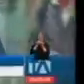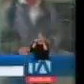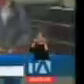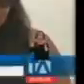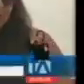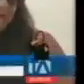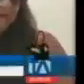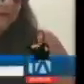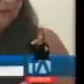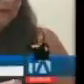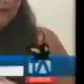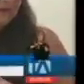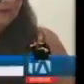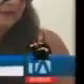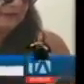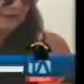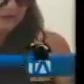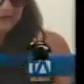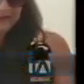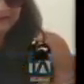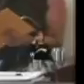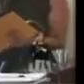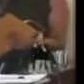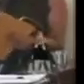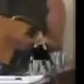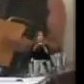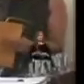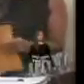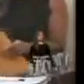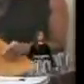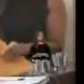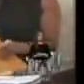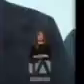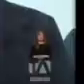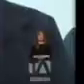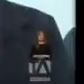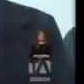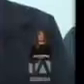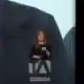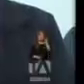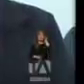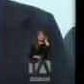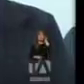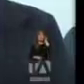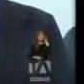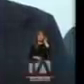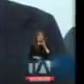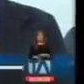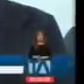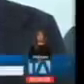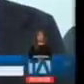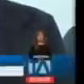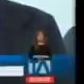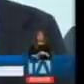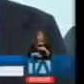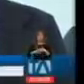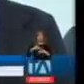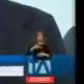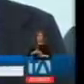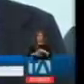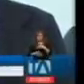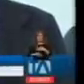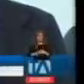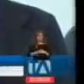de la Corte Nacional que quiere ser fiscal general, Merck Benavides. Avalizó todos los procedimientos que se hicieron